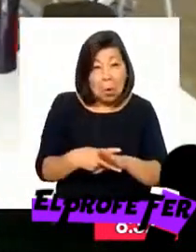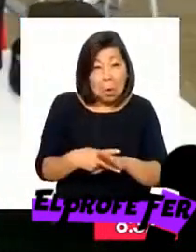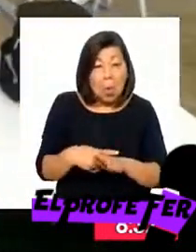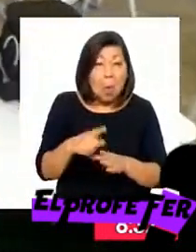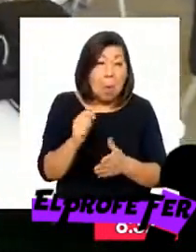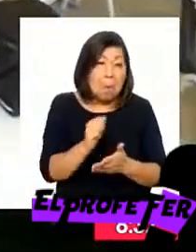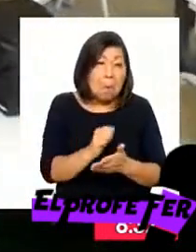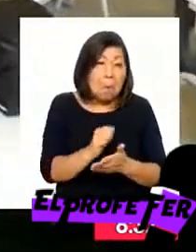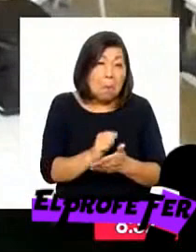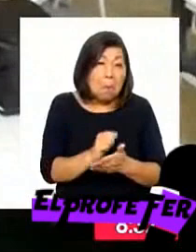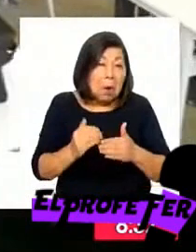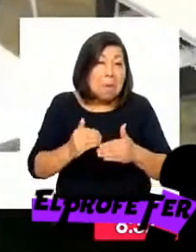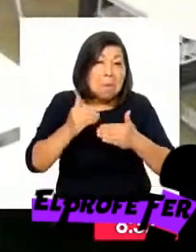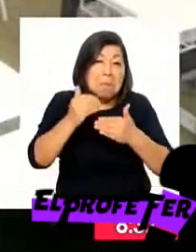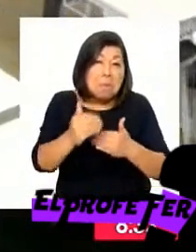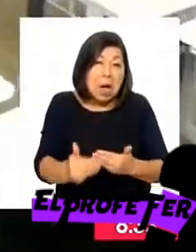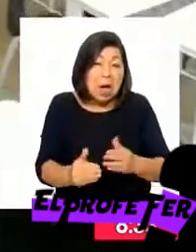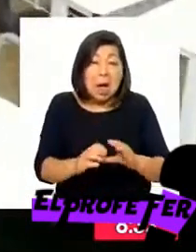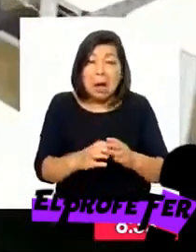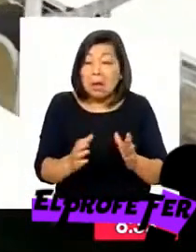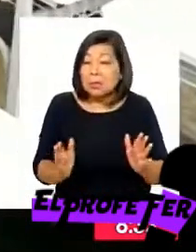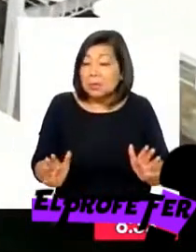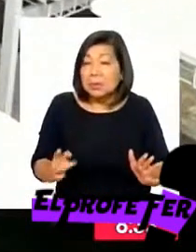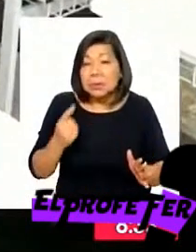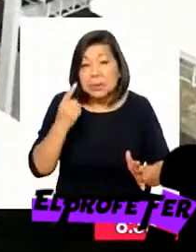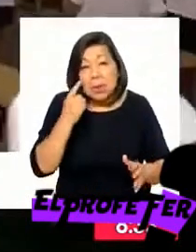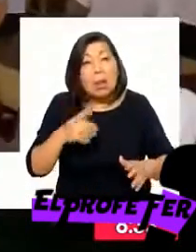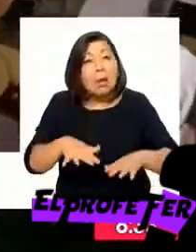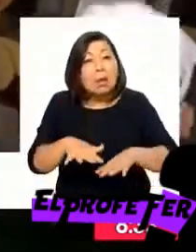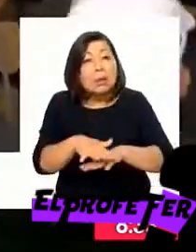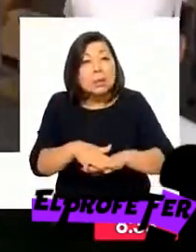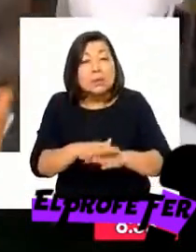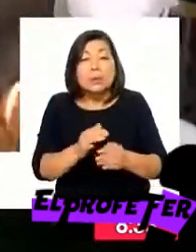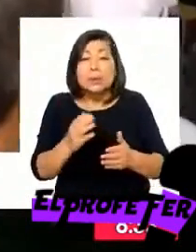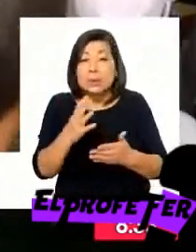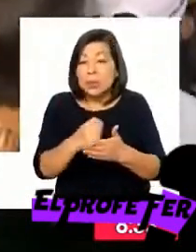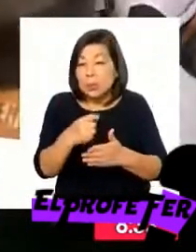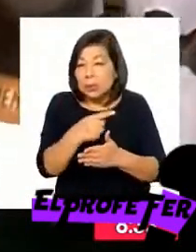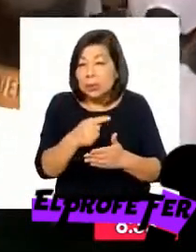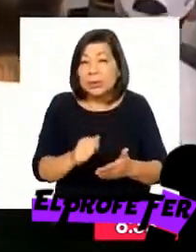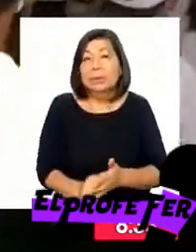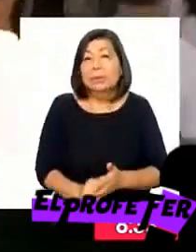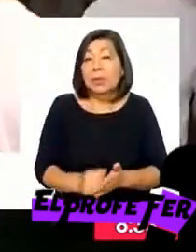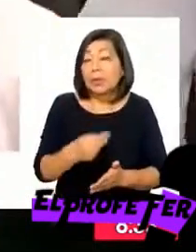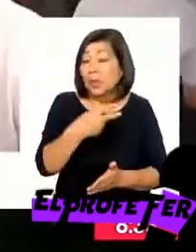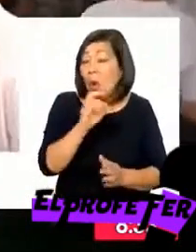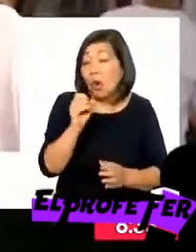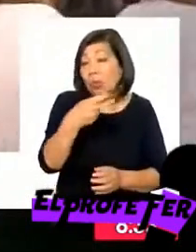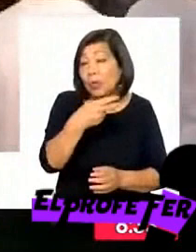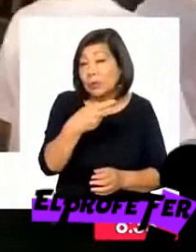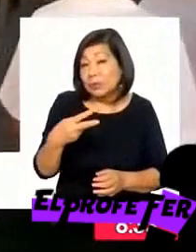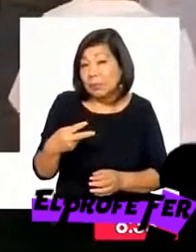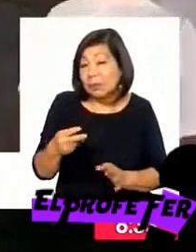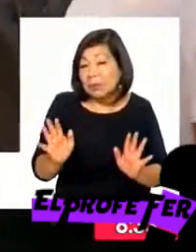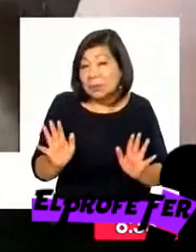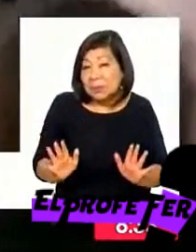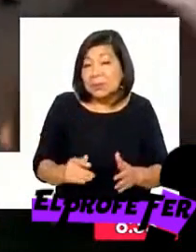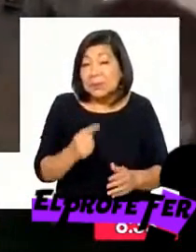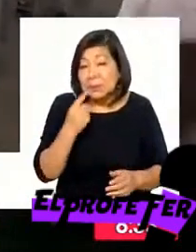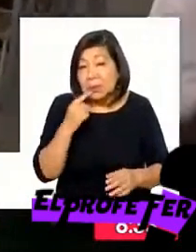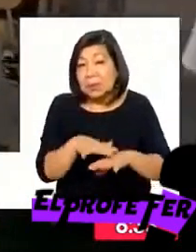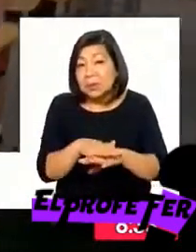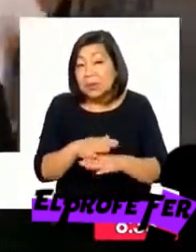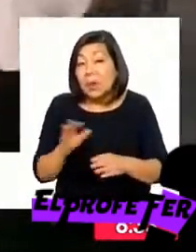un mes o extender las clases. Reducir en una semana, esas dos semanas, para que se